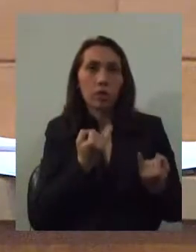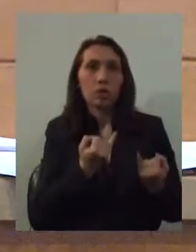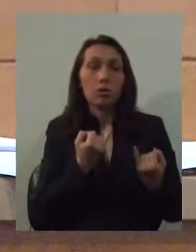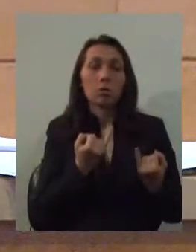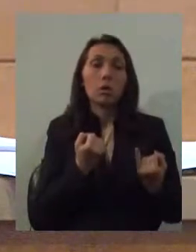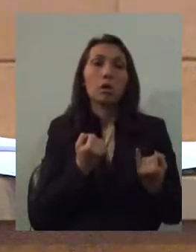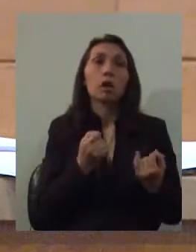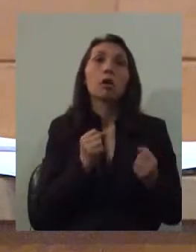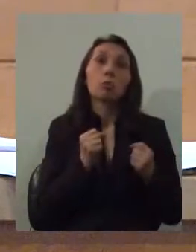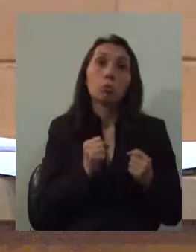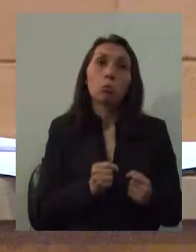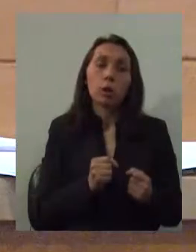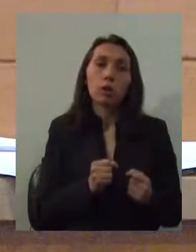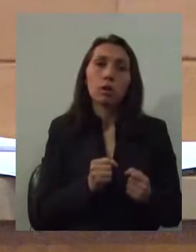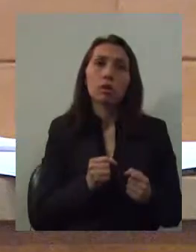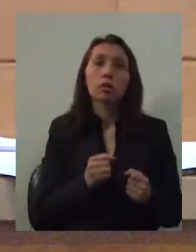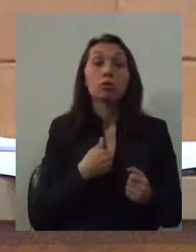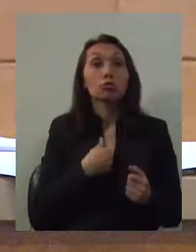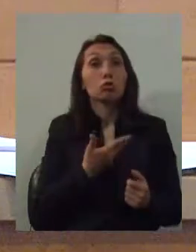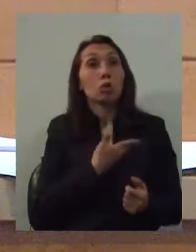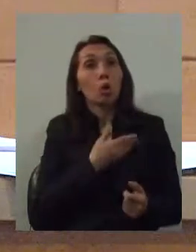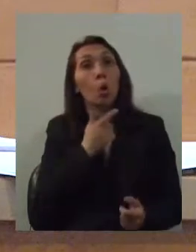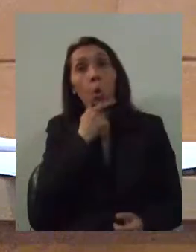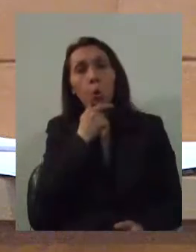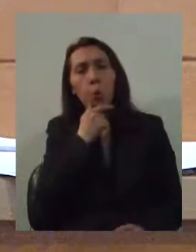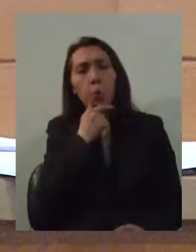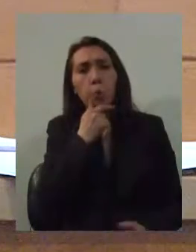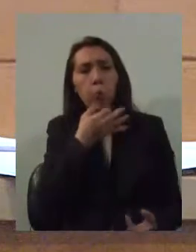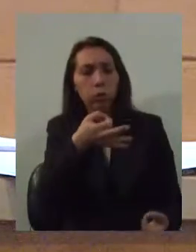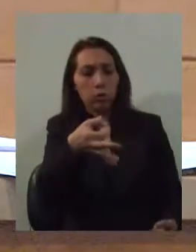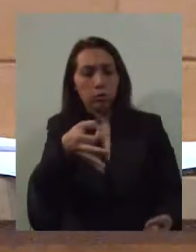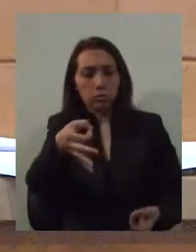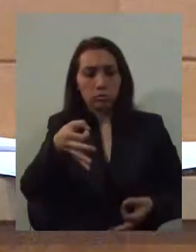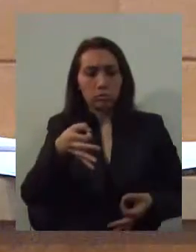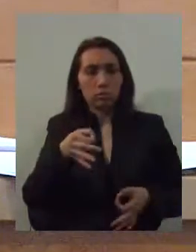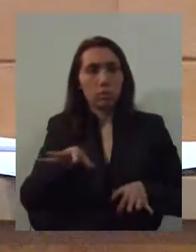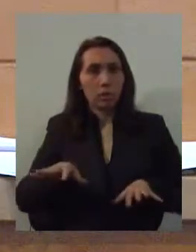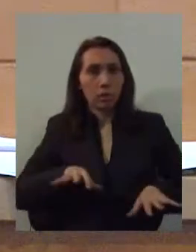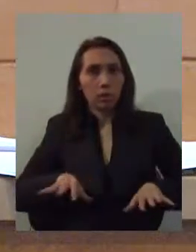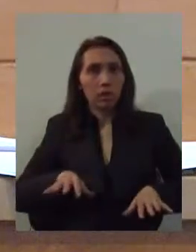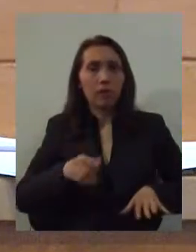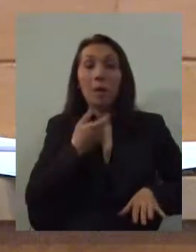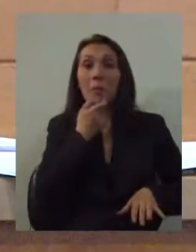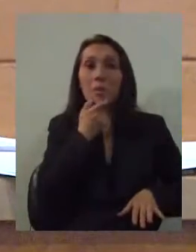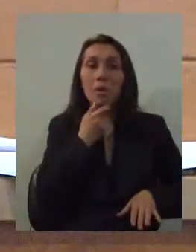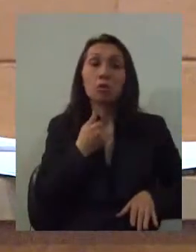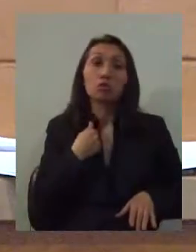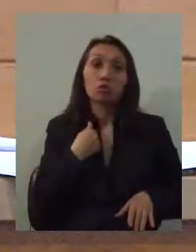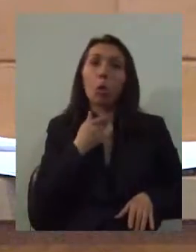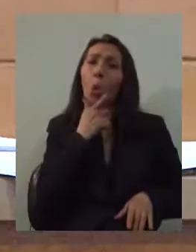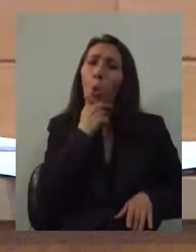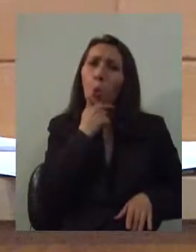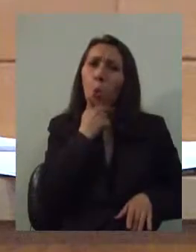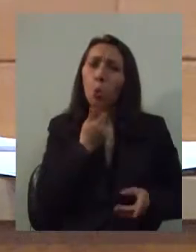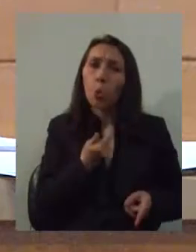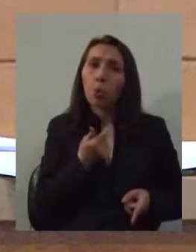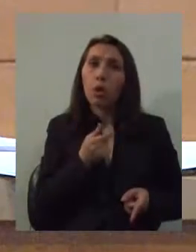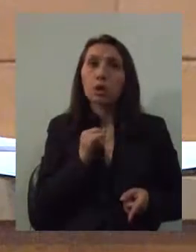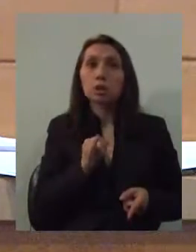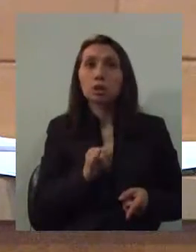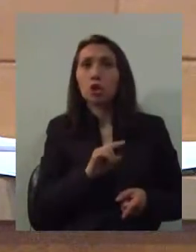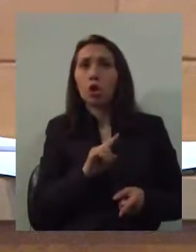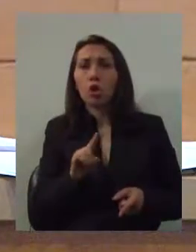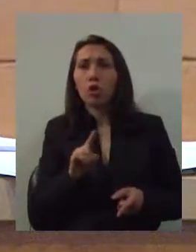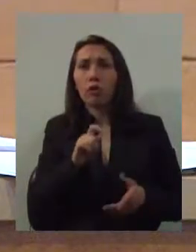con respecto a si tengo dudas sobre una determinada actividad en Mendoza. Bueno. Si yo tengo dudas de si eso no